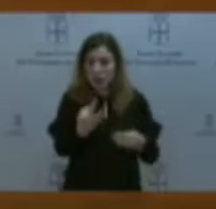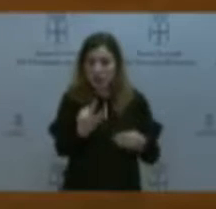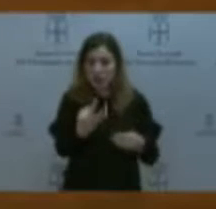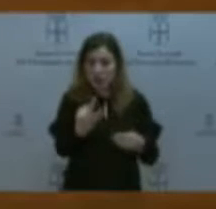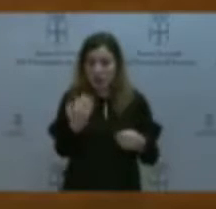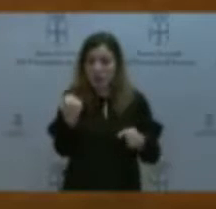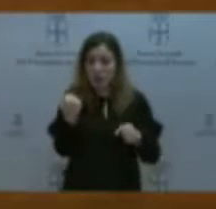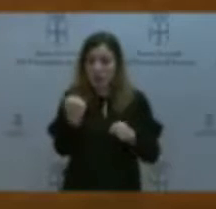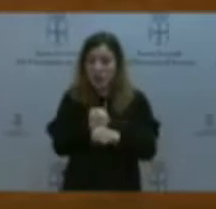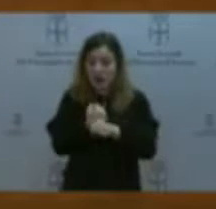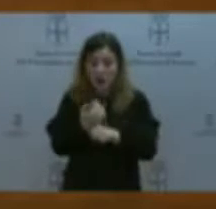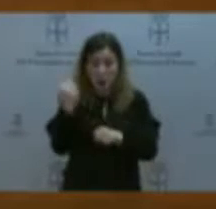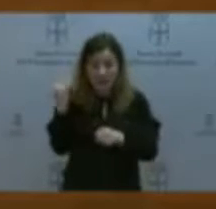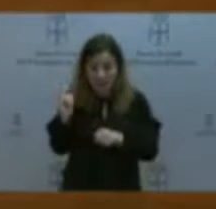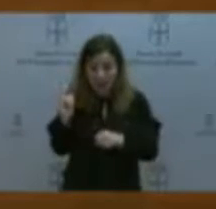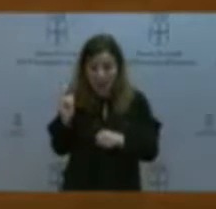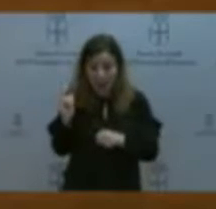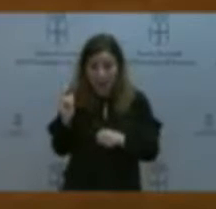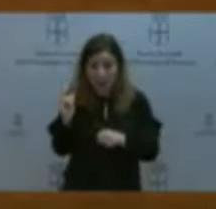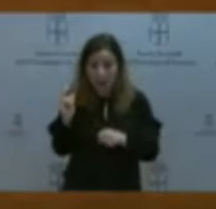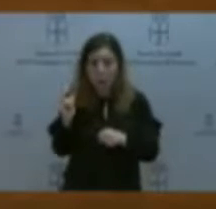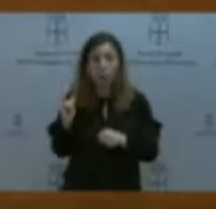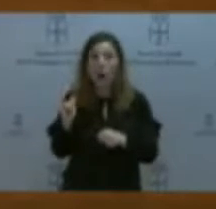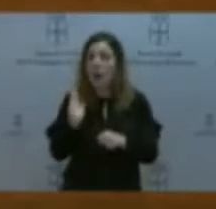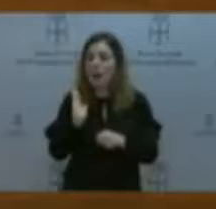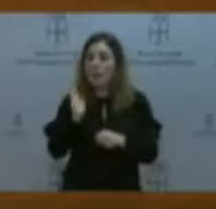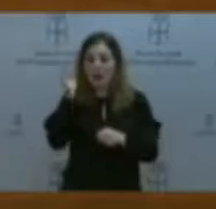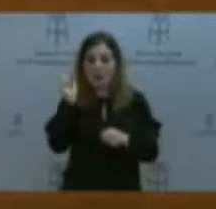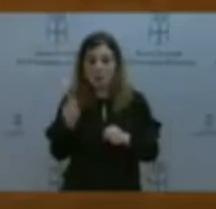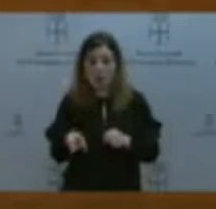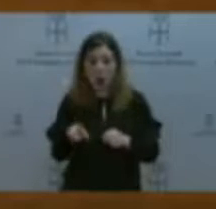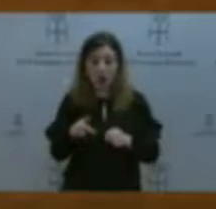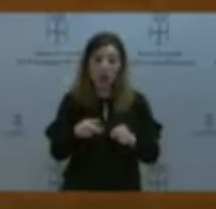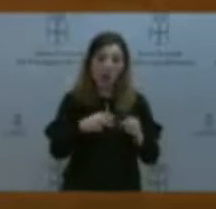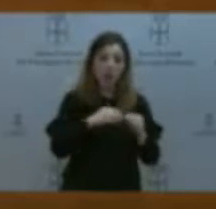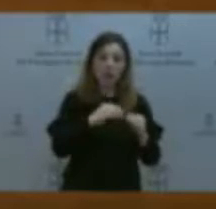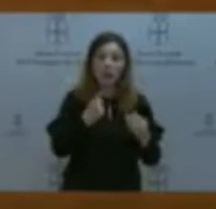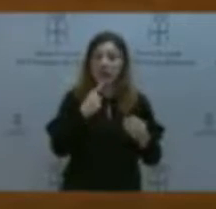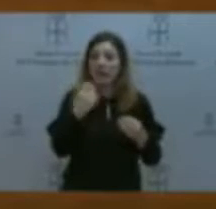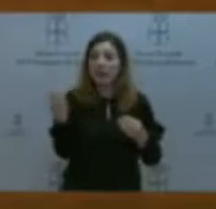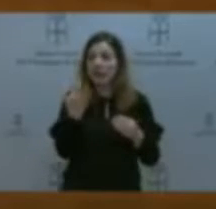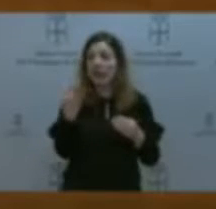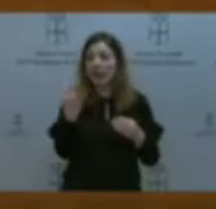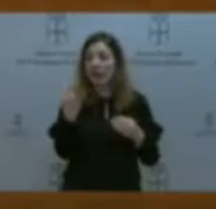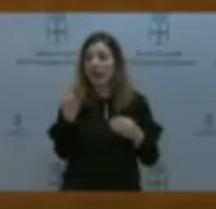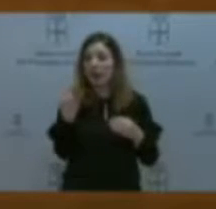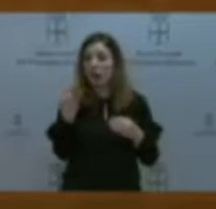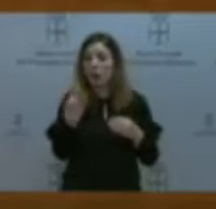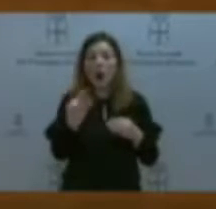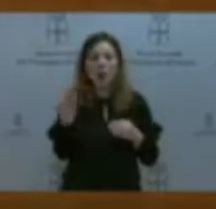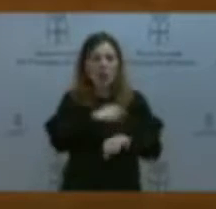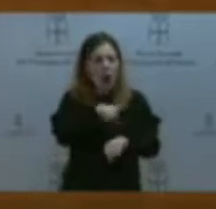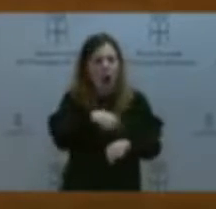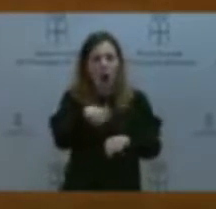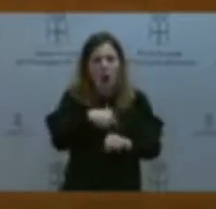más gente. ¿Qué provoca eso? Pues unas jornadas laborales maratonianas donde hay que compaginar diferentes actividades económicas, una